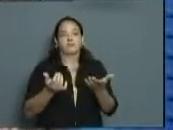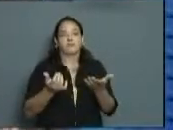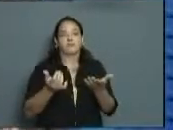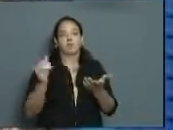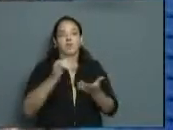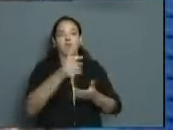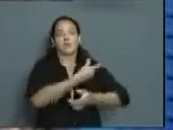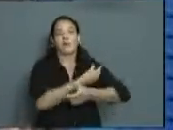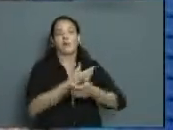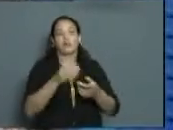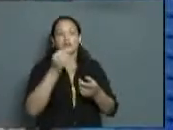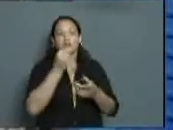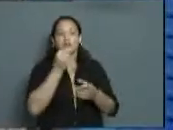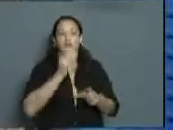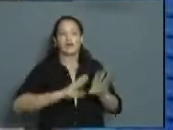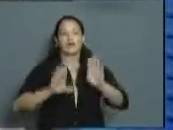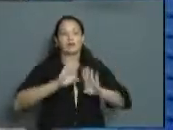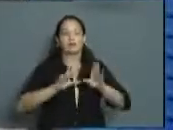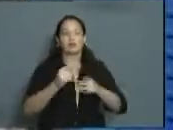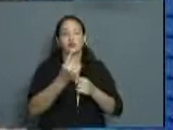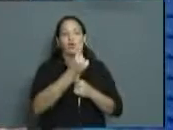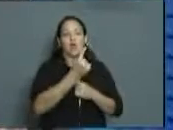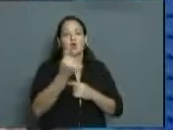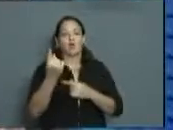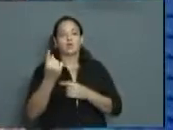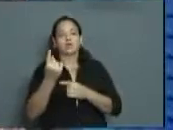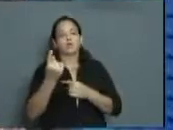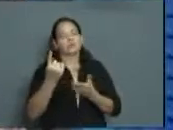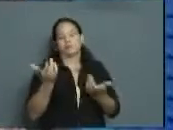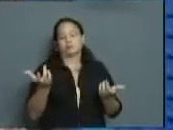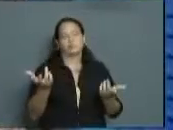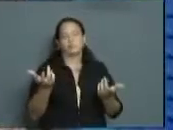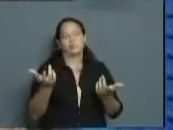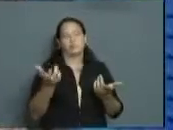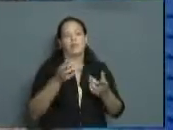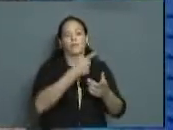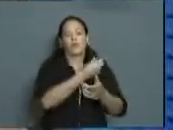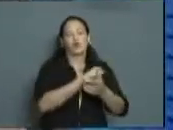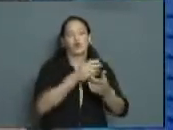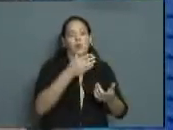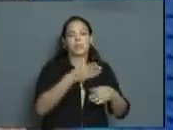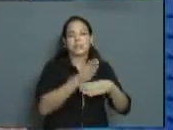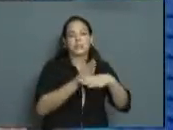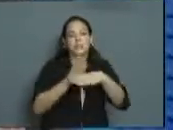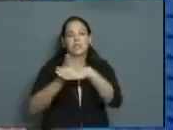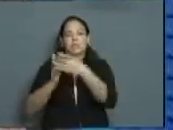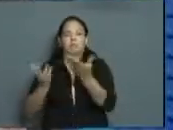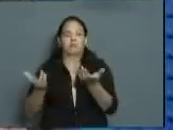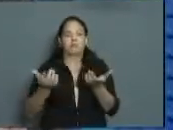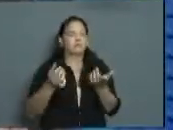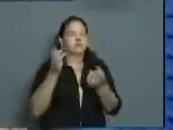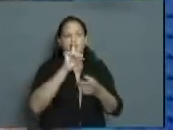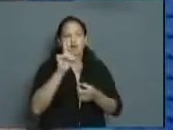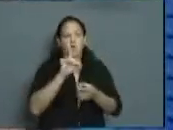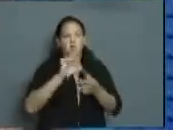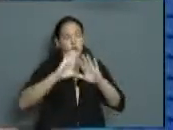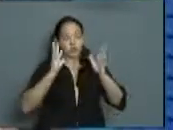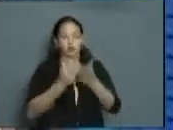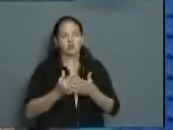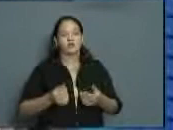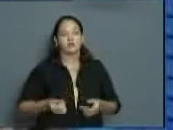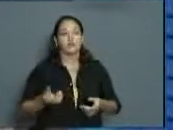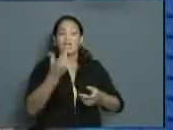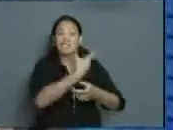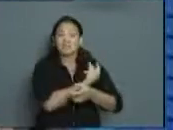tuvieron la enfermedad, una u otra vacuna hace diferencia. Le explicábamos que era por protocolo. Lo que está protocolizado a aquellas personas que no se confirmó es que se